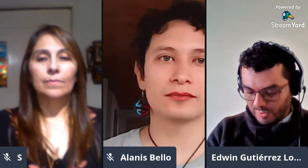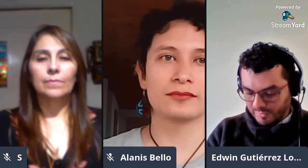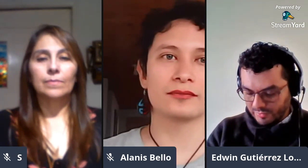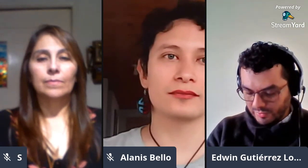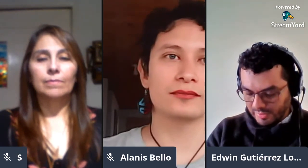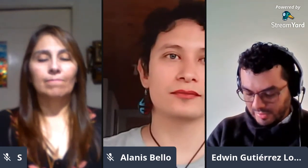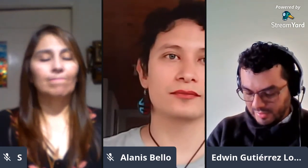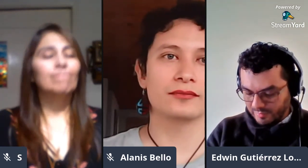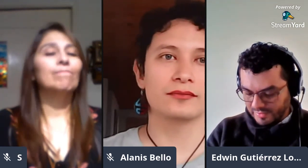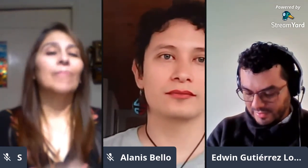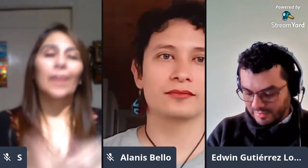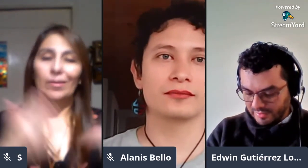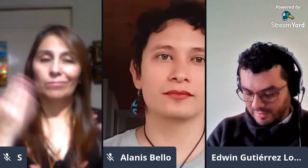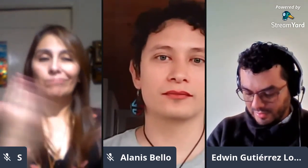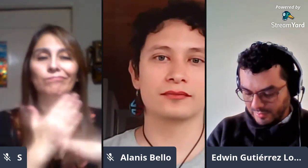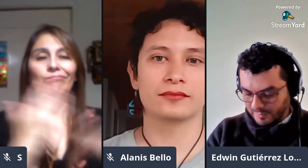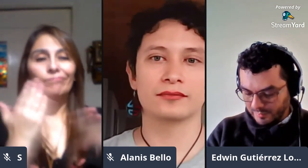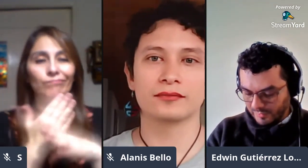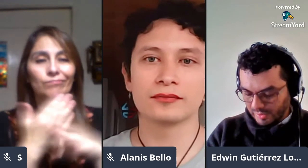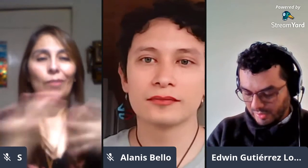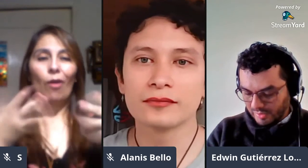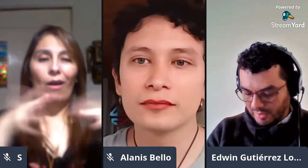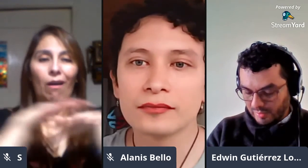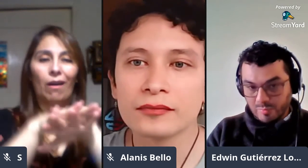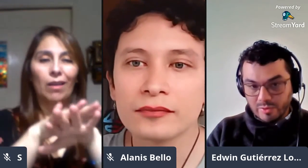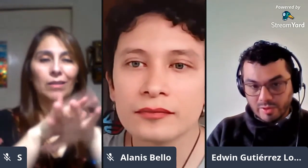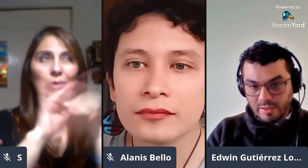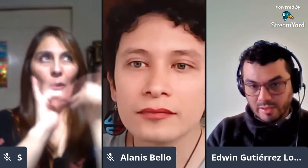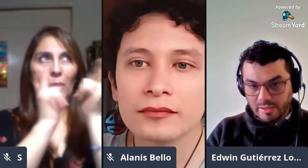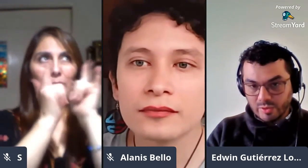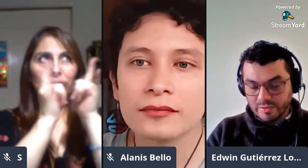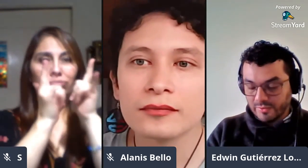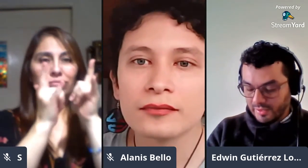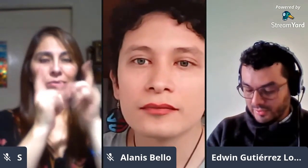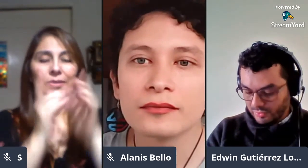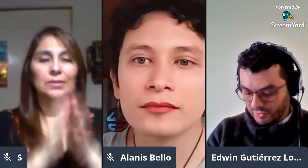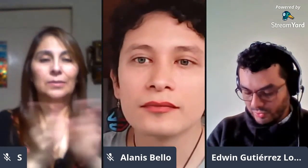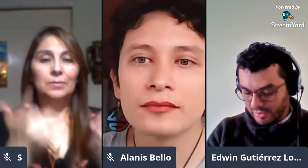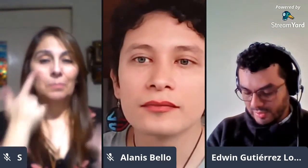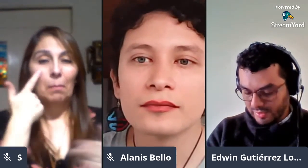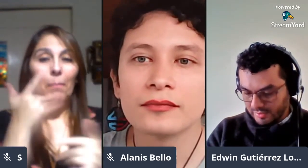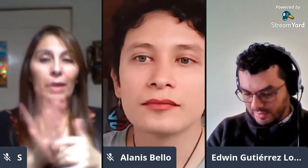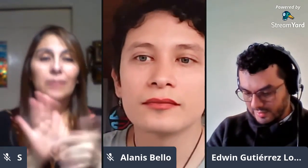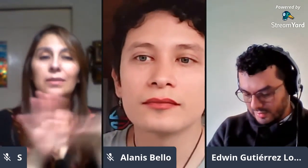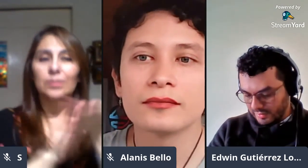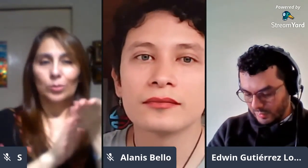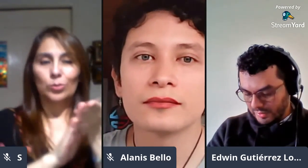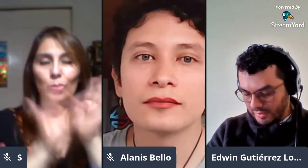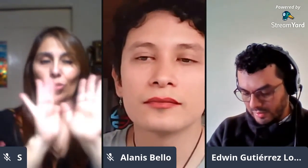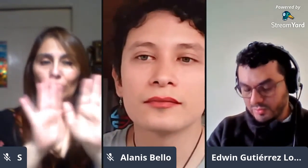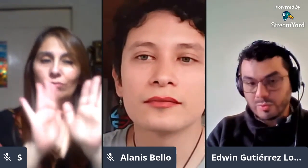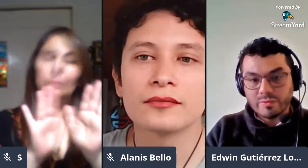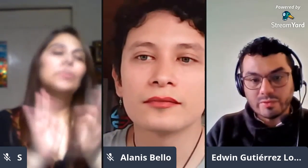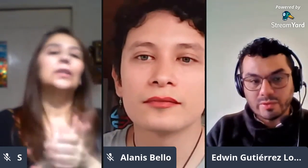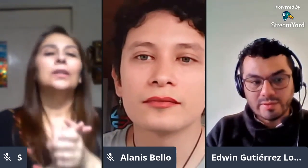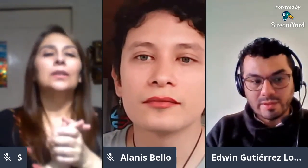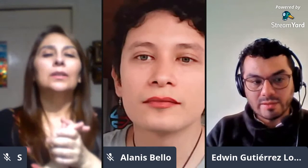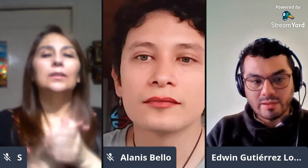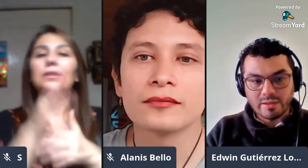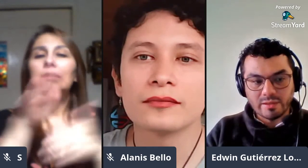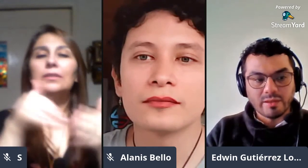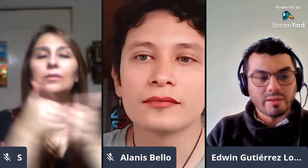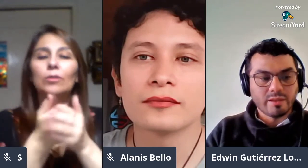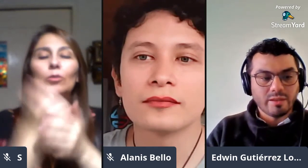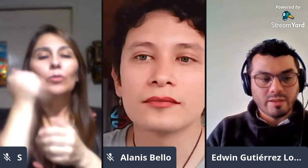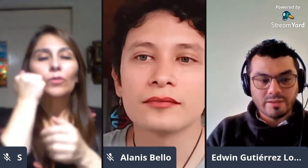Tenemos problemas con la red, me están diciendo, pero que ya creo que se van a solucionar. Ya les están dando entrada a los profesores